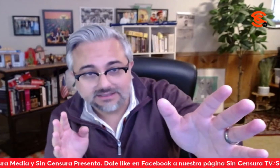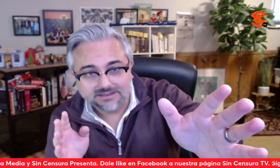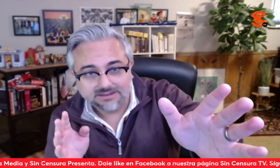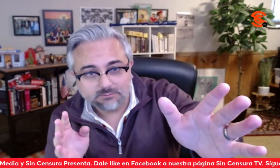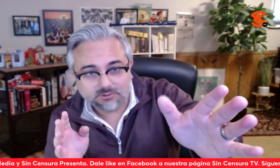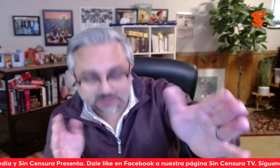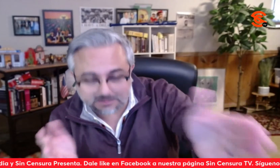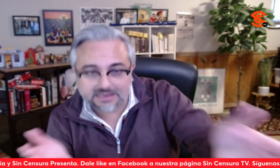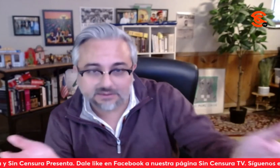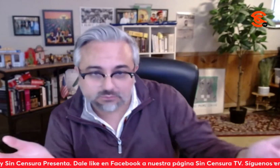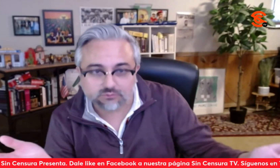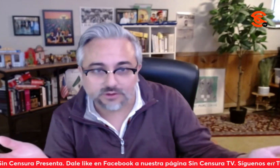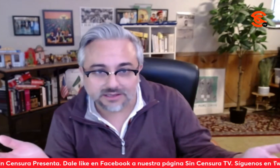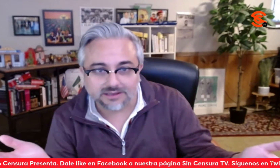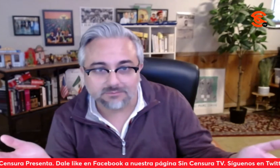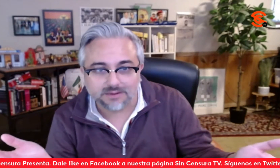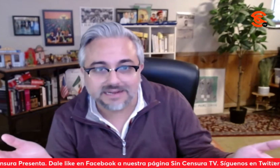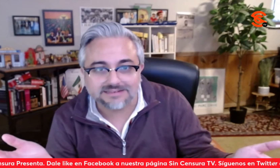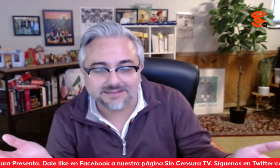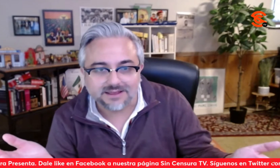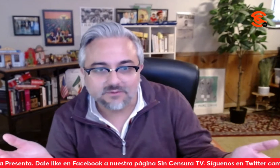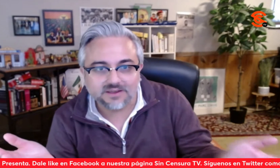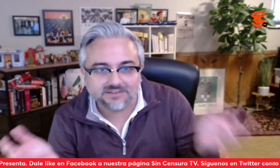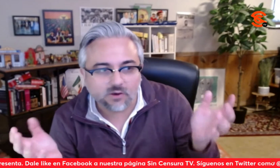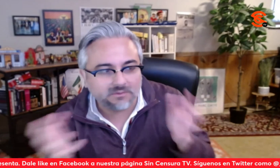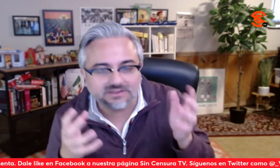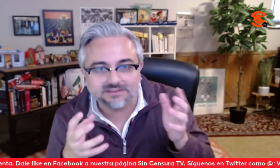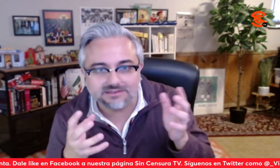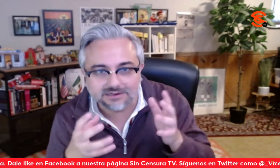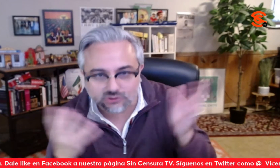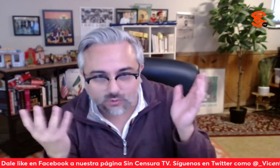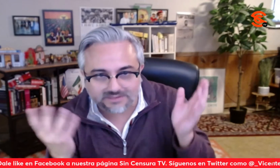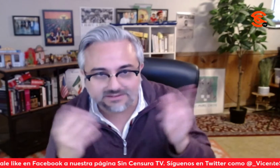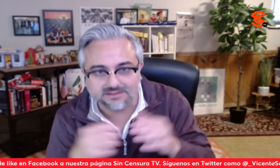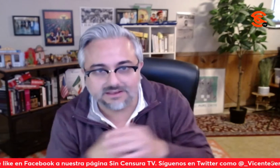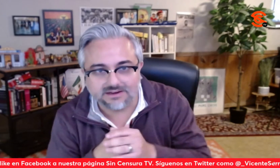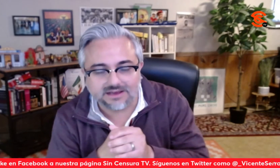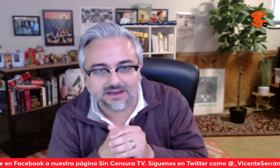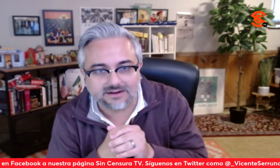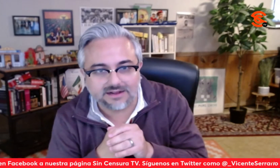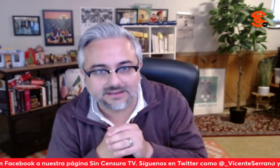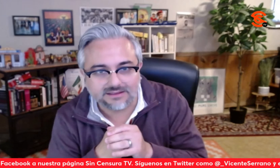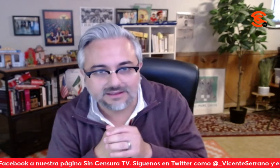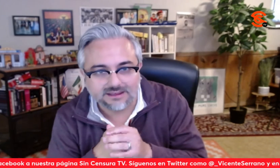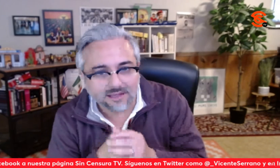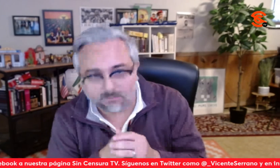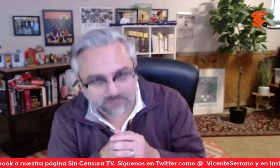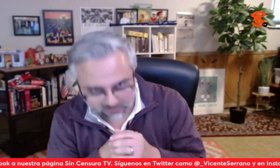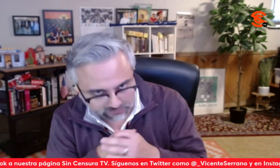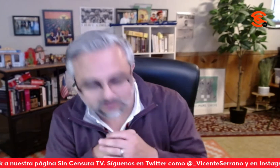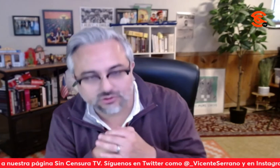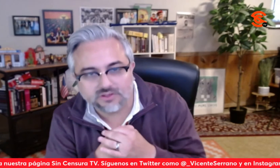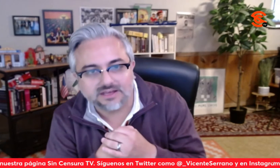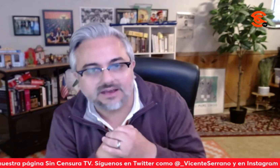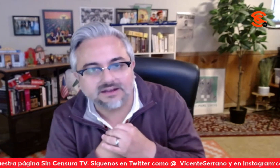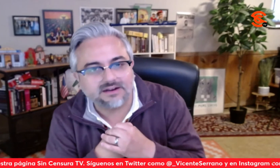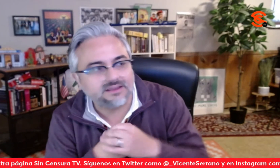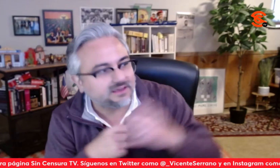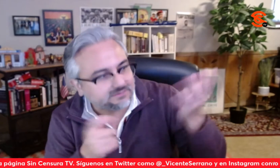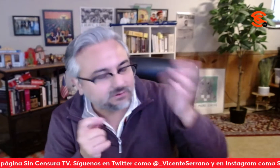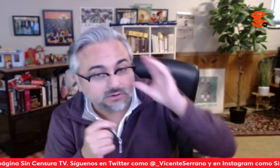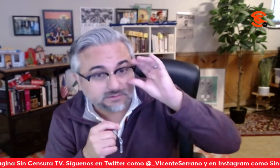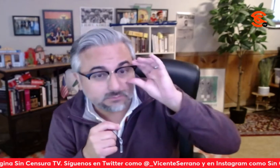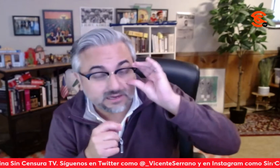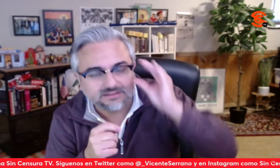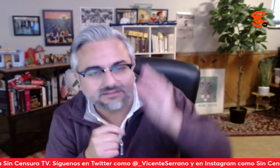niega, pero que vaya que pues fue panista. Fíjese cómo es que en el show este del Cacarraqui, el pedorro show del